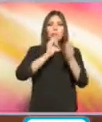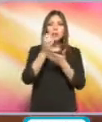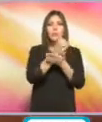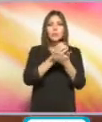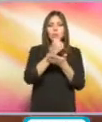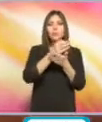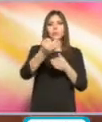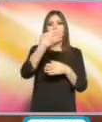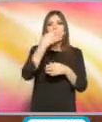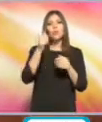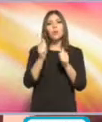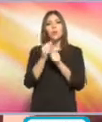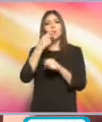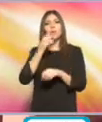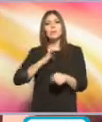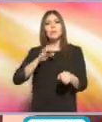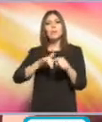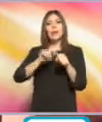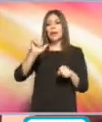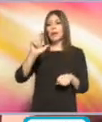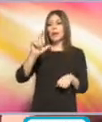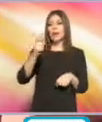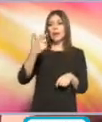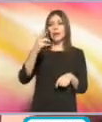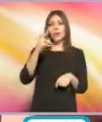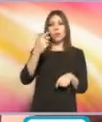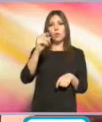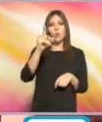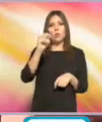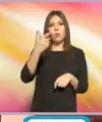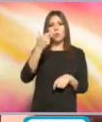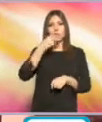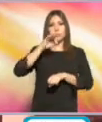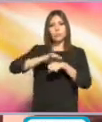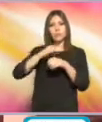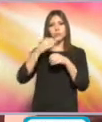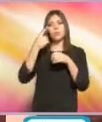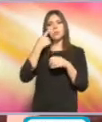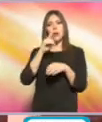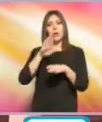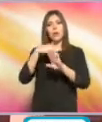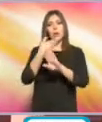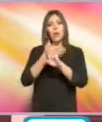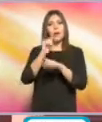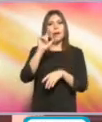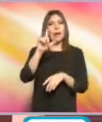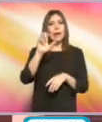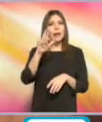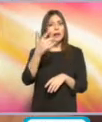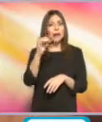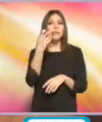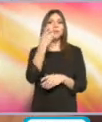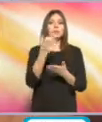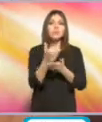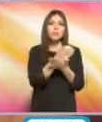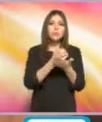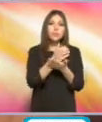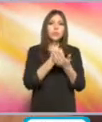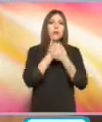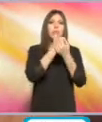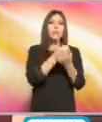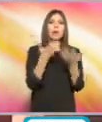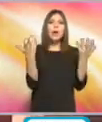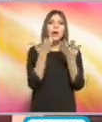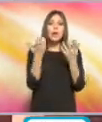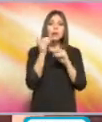alergólogo que identifica cuáles son los alergenos más frecuentes y elabora vacunas para bloquear